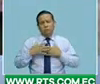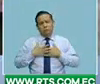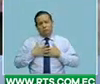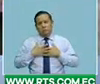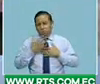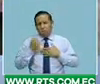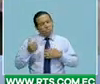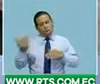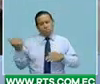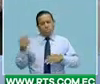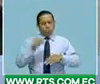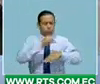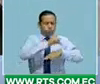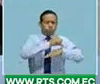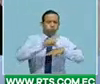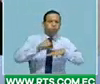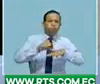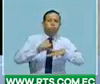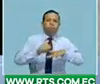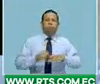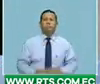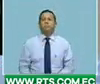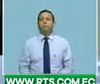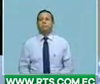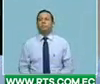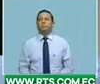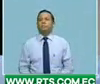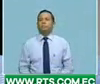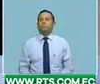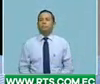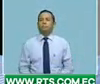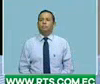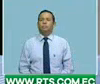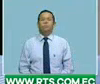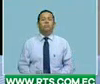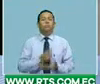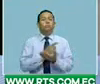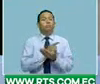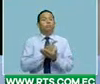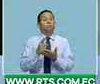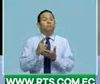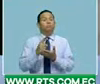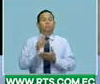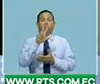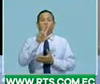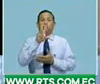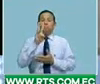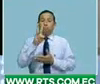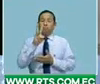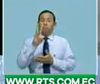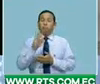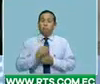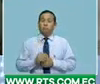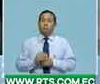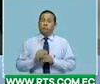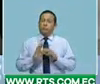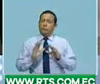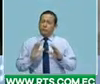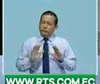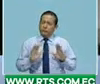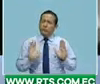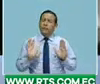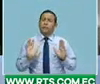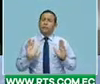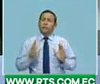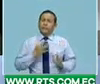a desperdiciar, ¿no? ¿Están a las cuántas semanas? Están a las 36 semanas, 36 semanas, pero así te digo, con la mano